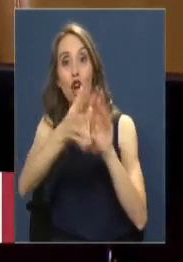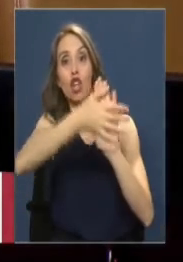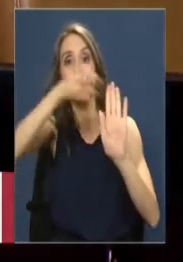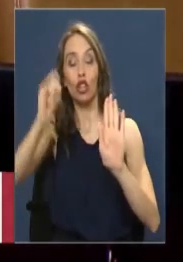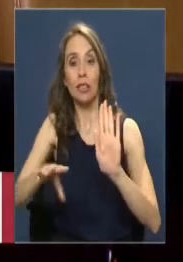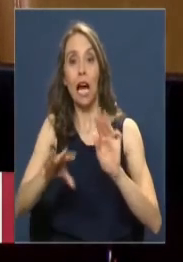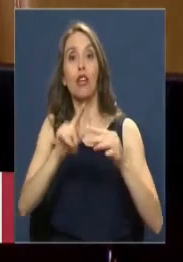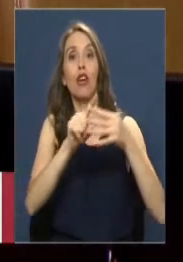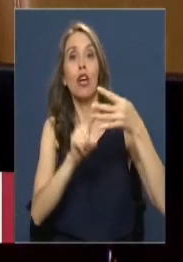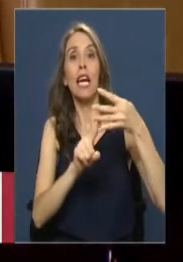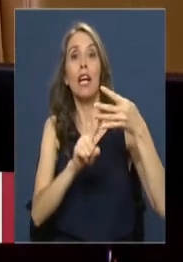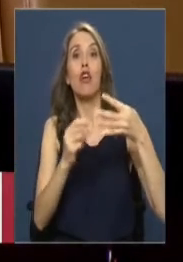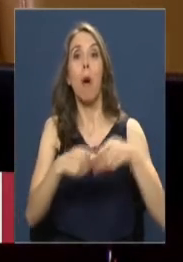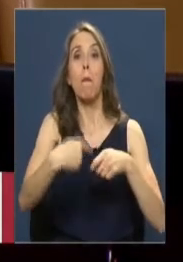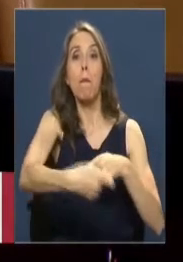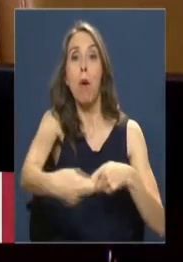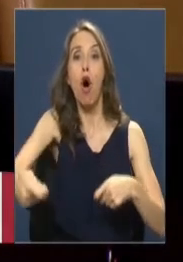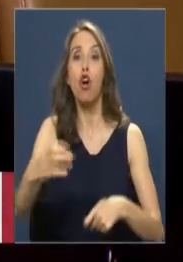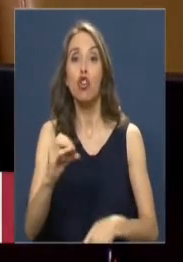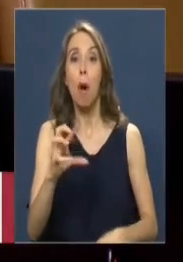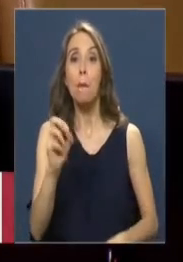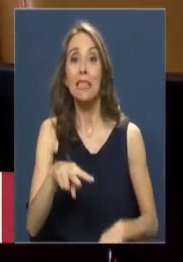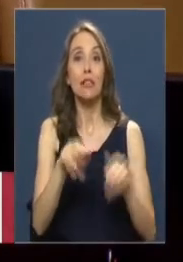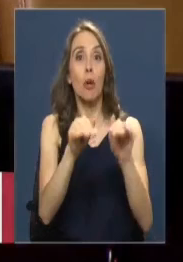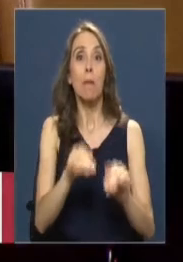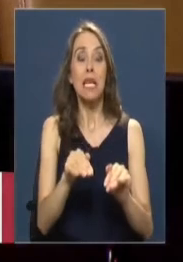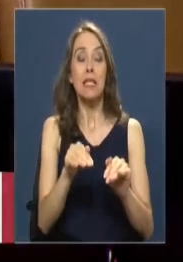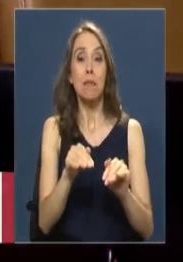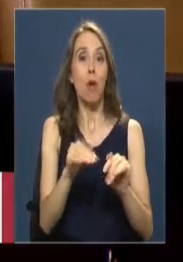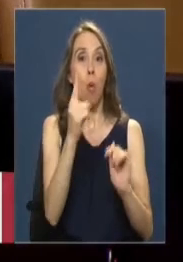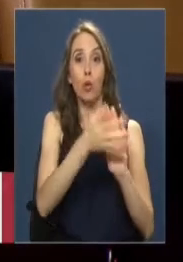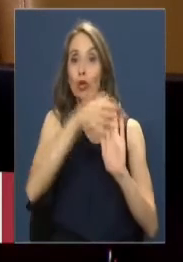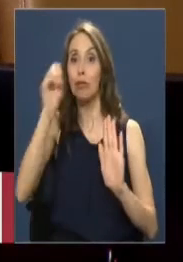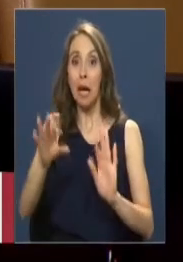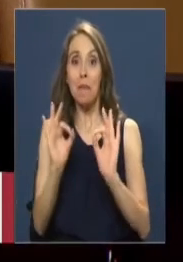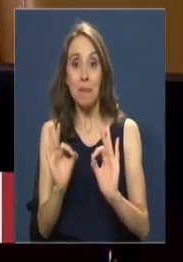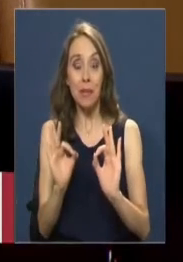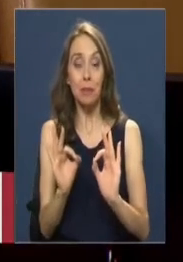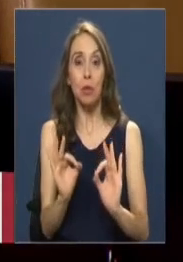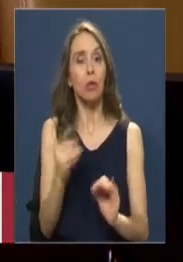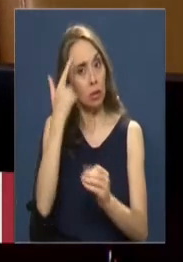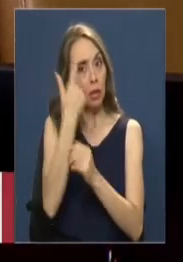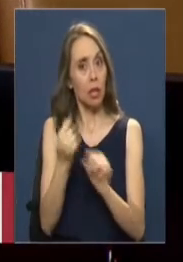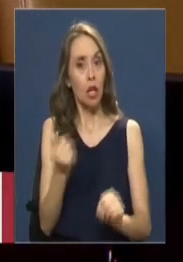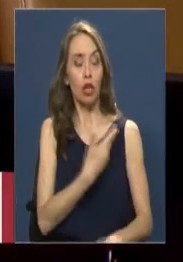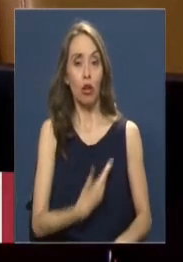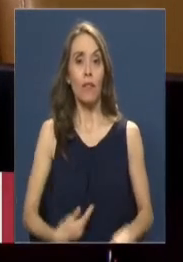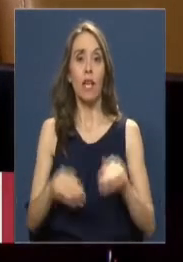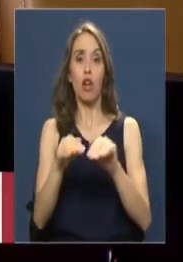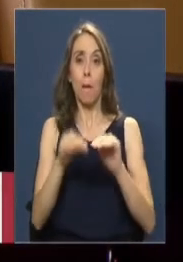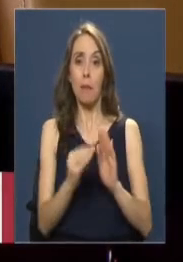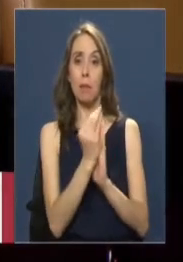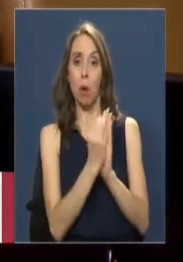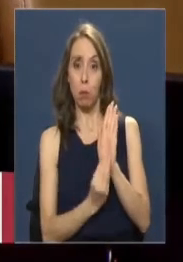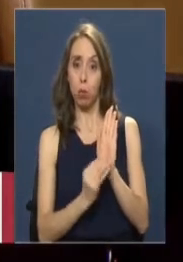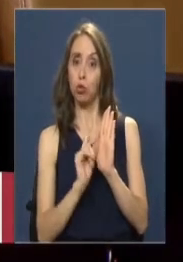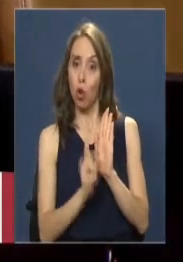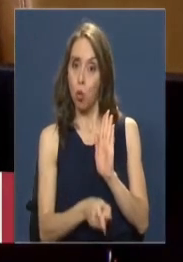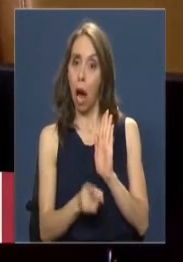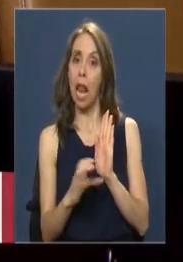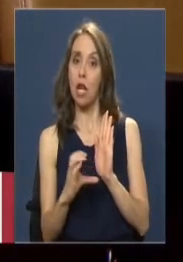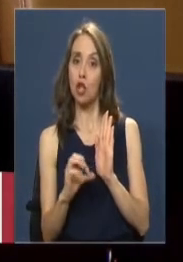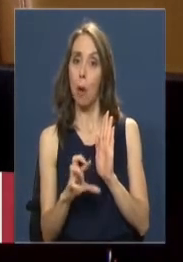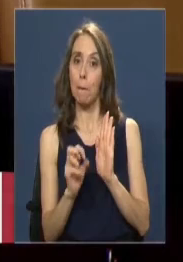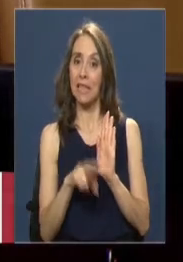las compensaciones. Pero lo que es prácticamente inverosímil es que no solo mantuvo las compensaciones, sino